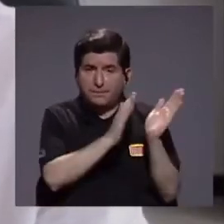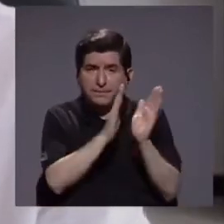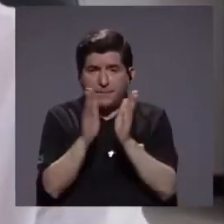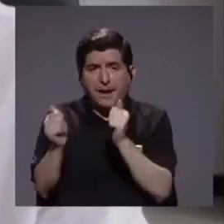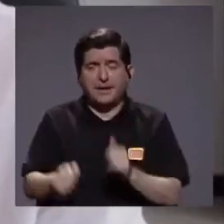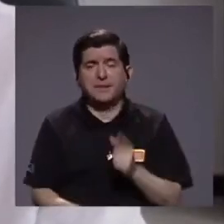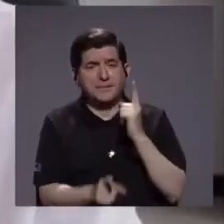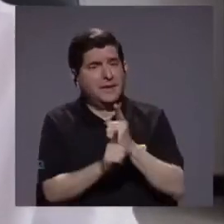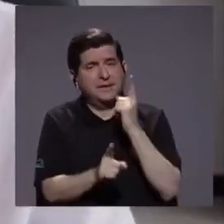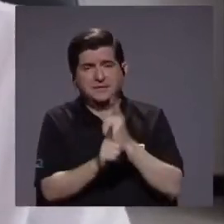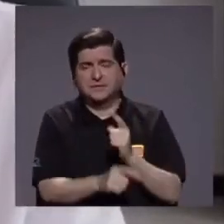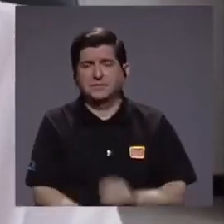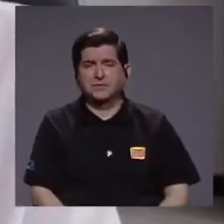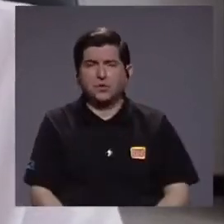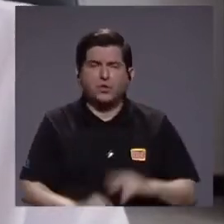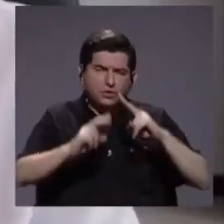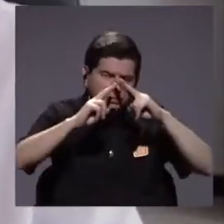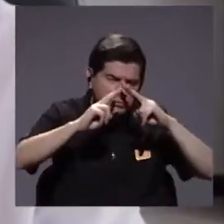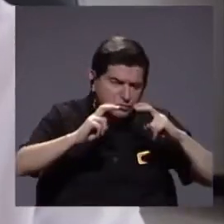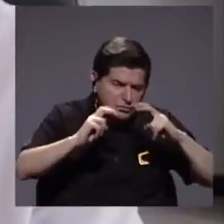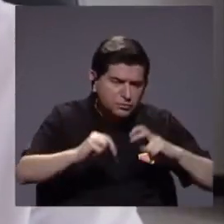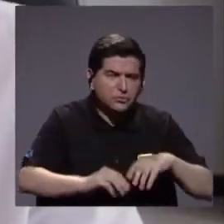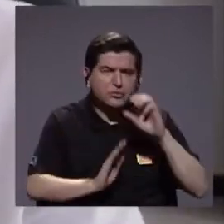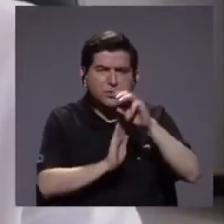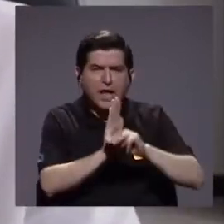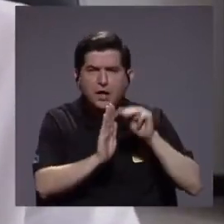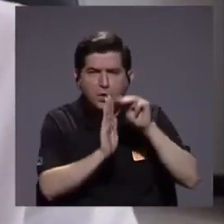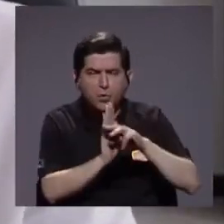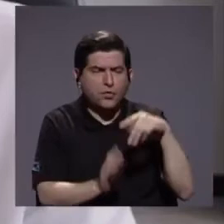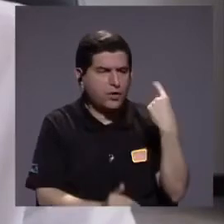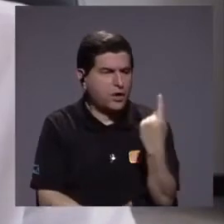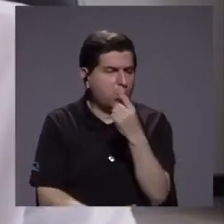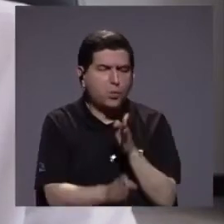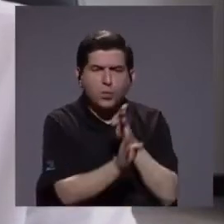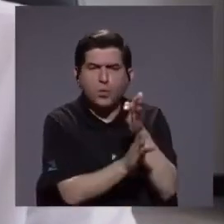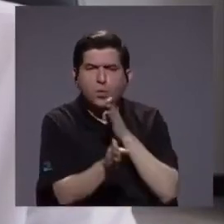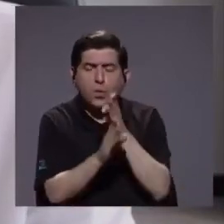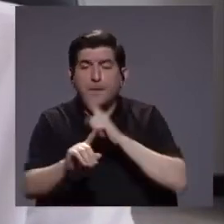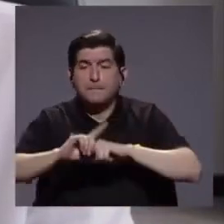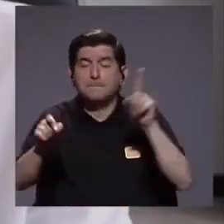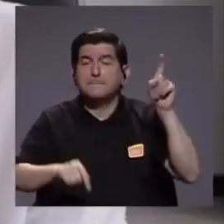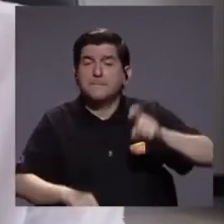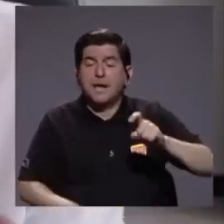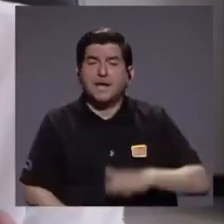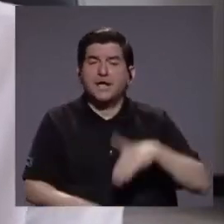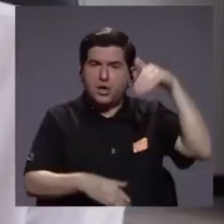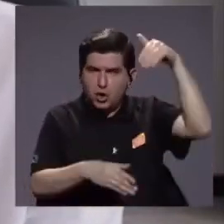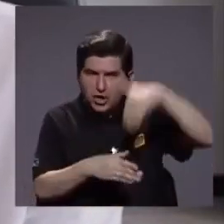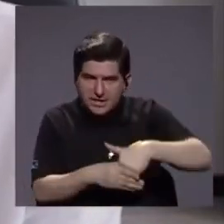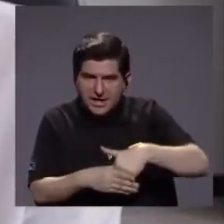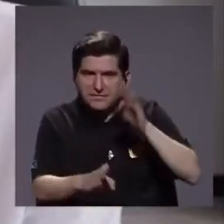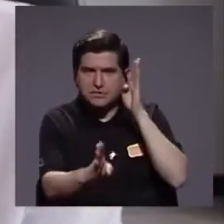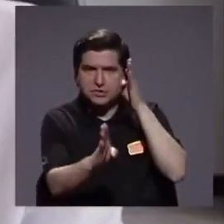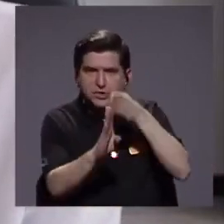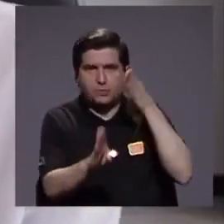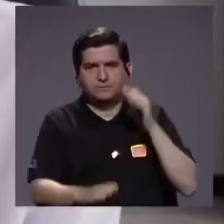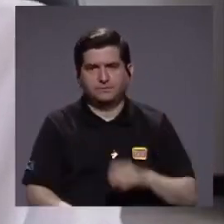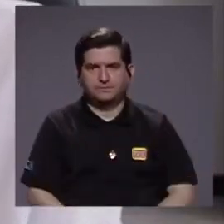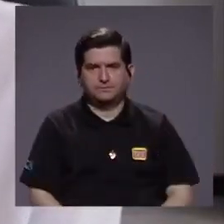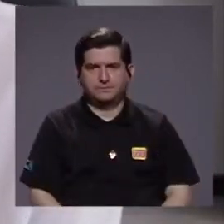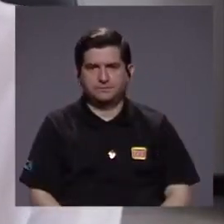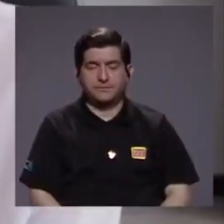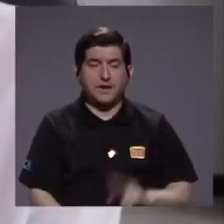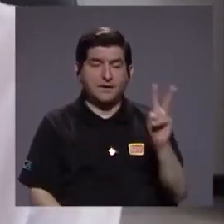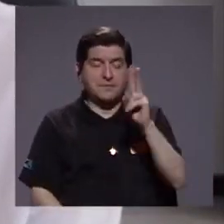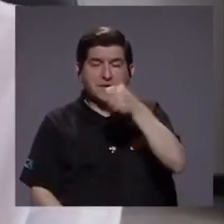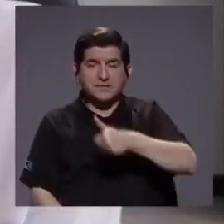planificación adecuada y una revisión curricular en cada una de las carreras, pero es necesaria una intervención más directa. Le corresponde a